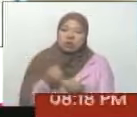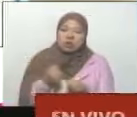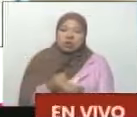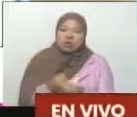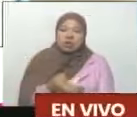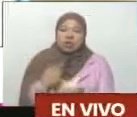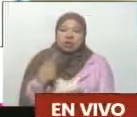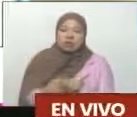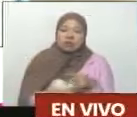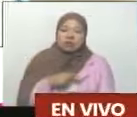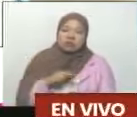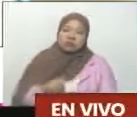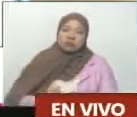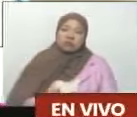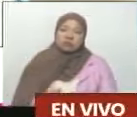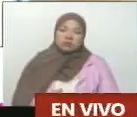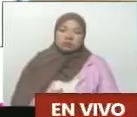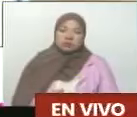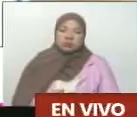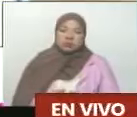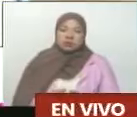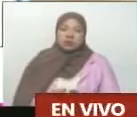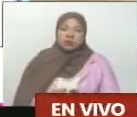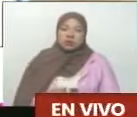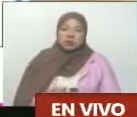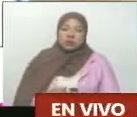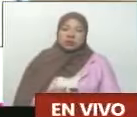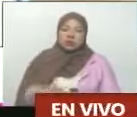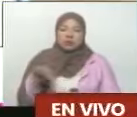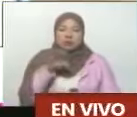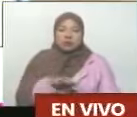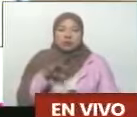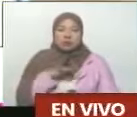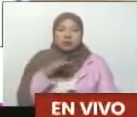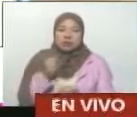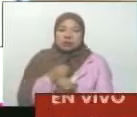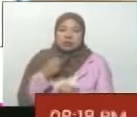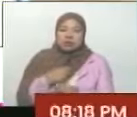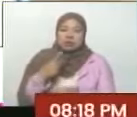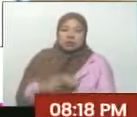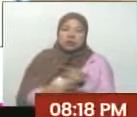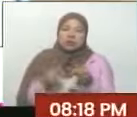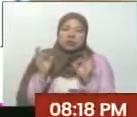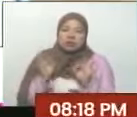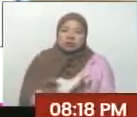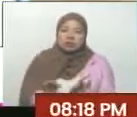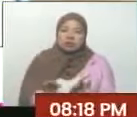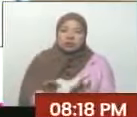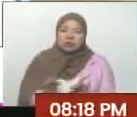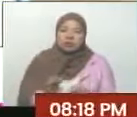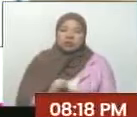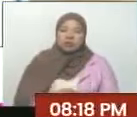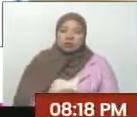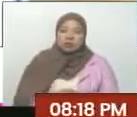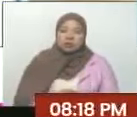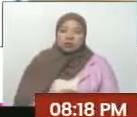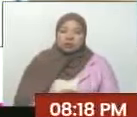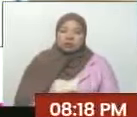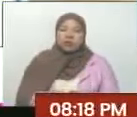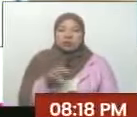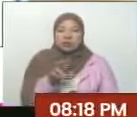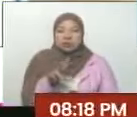Estado: económica, financiera, fiscal, previsional, de seguridad, defensa, tarifaria, energética, sanitaria, administrativa y social, hasta el